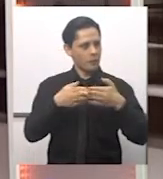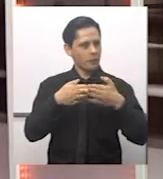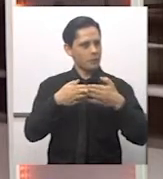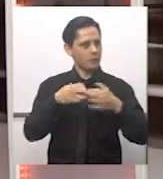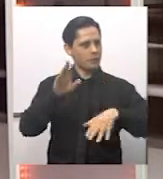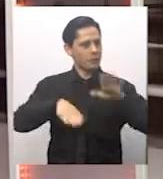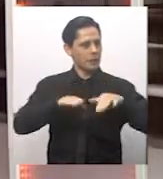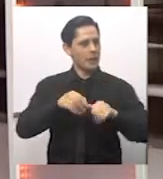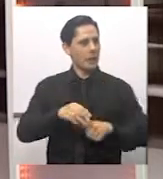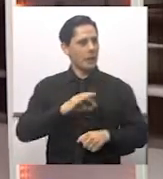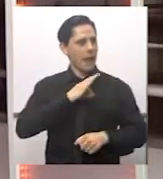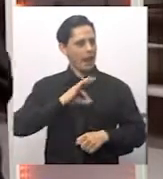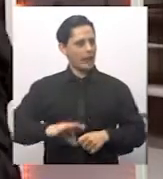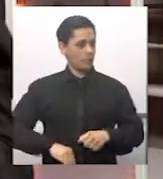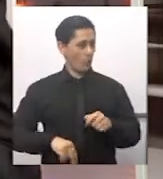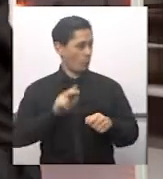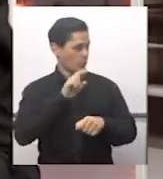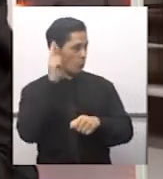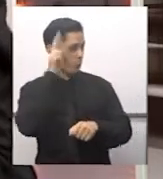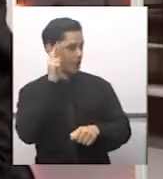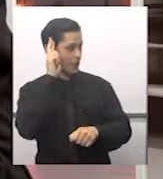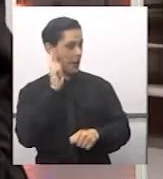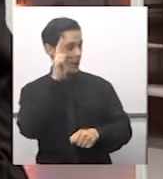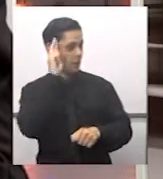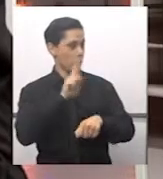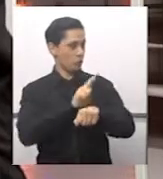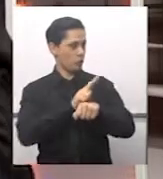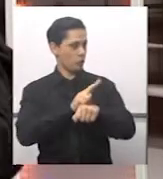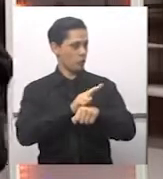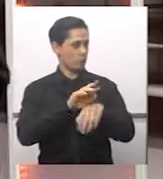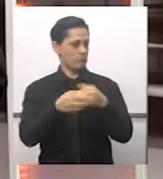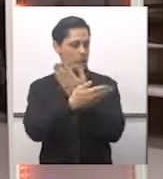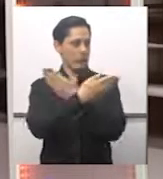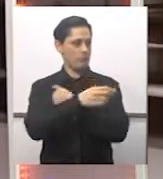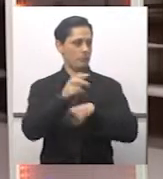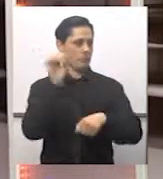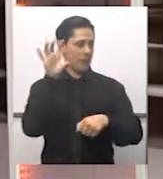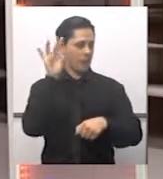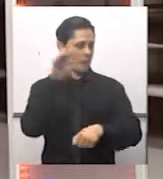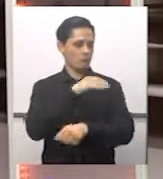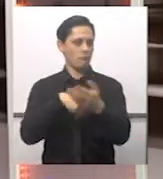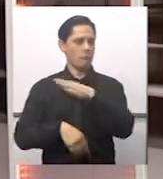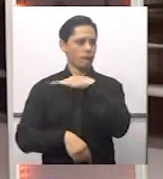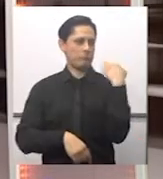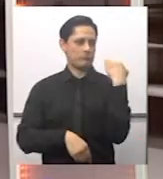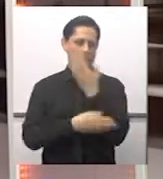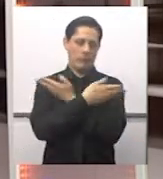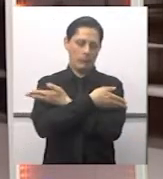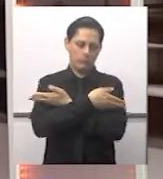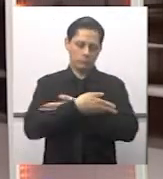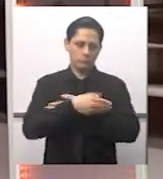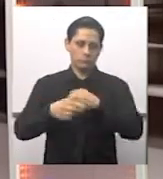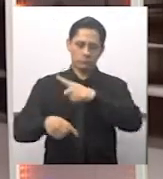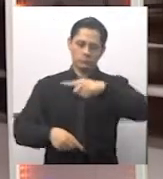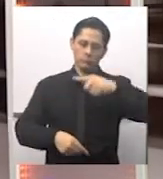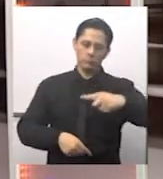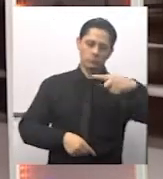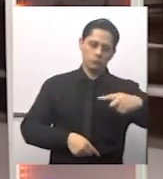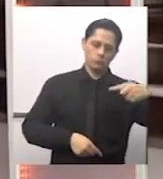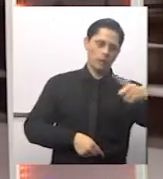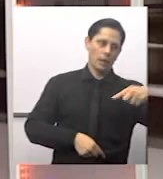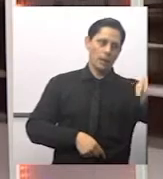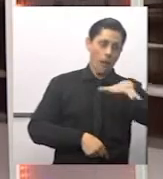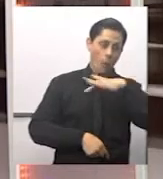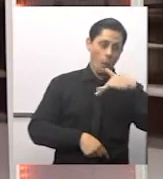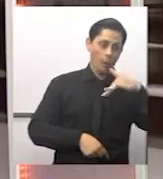usted habría señalado que esto podría haber sido, ¿no es cierto?, de narcotraficante. Digo, toda una cuestión ahí que se dio entonces. Pero no complica